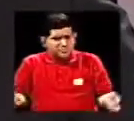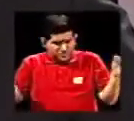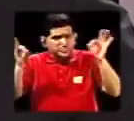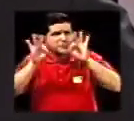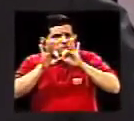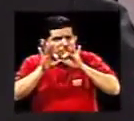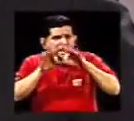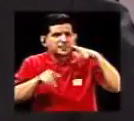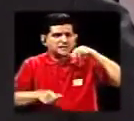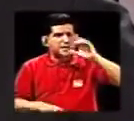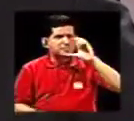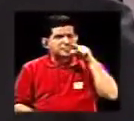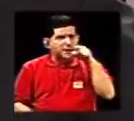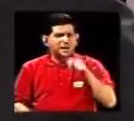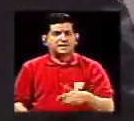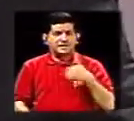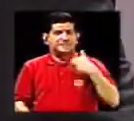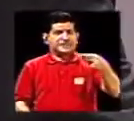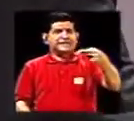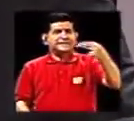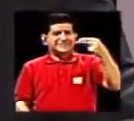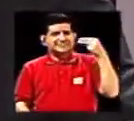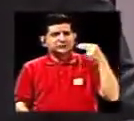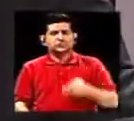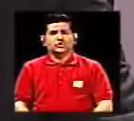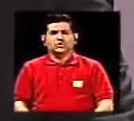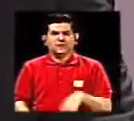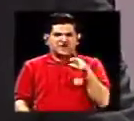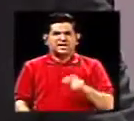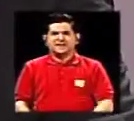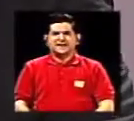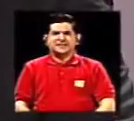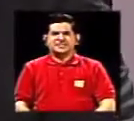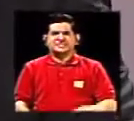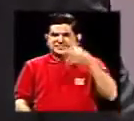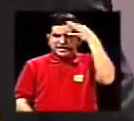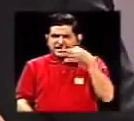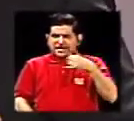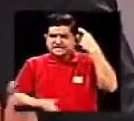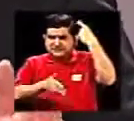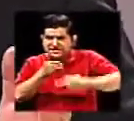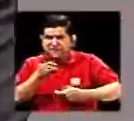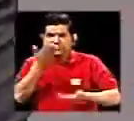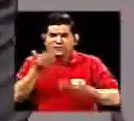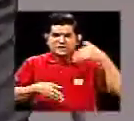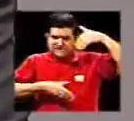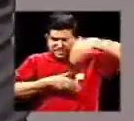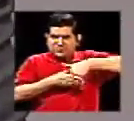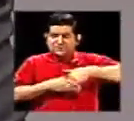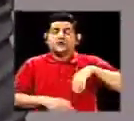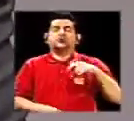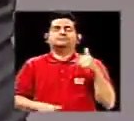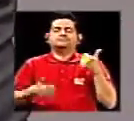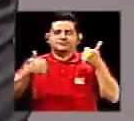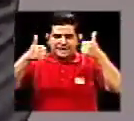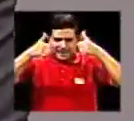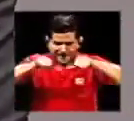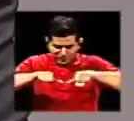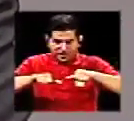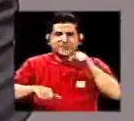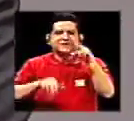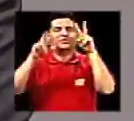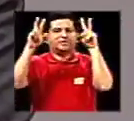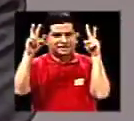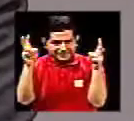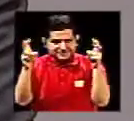porque el PAC tiene su historia de dogmatismos o de cierto sectarismo interno. Totalmente de acuerdo. Usted ha dado con un